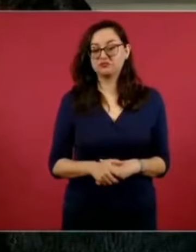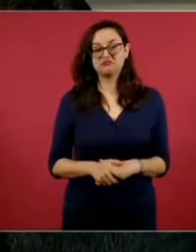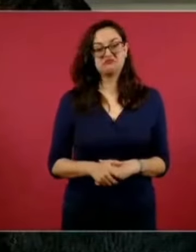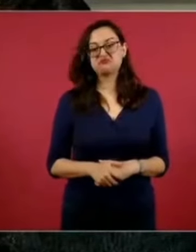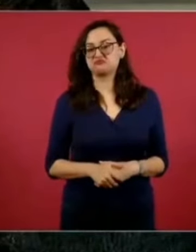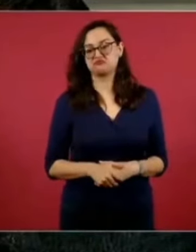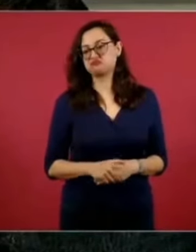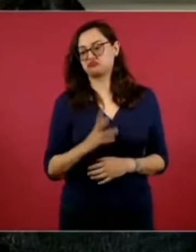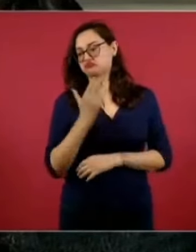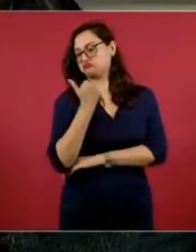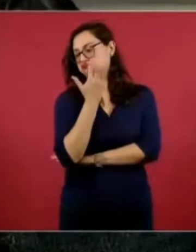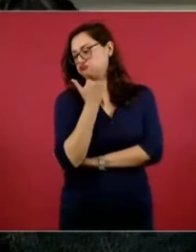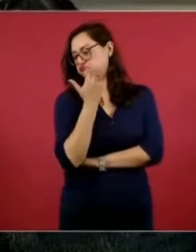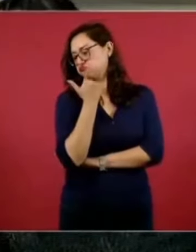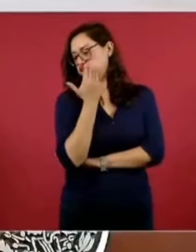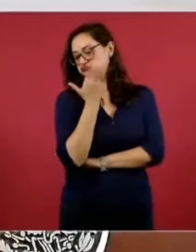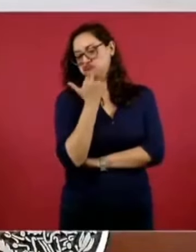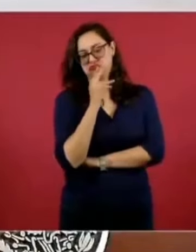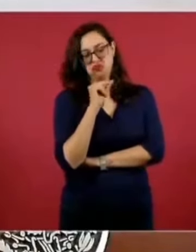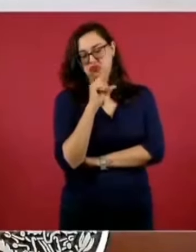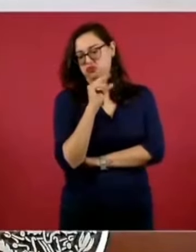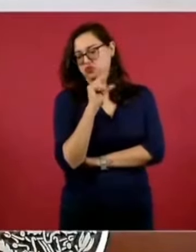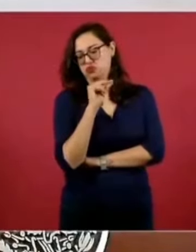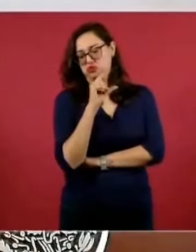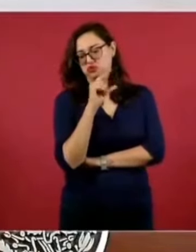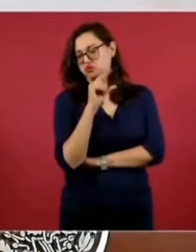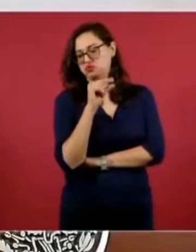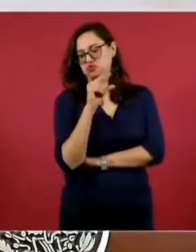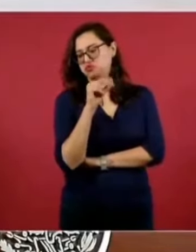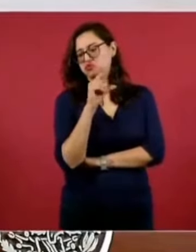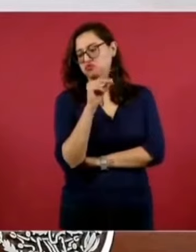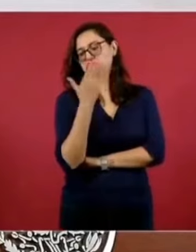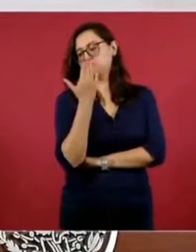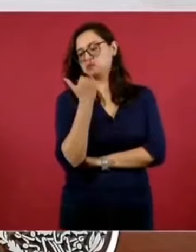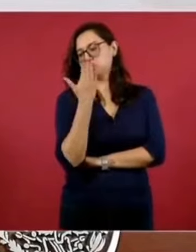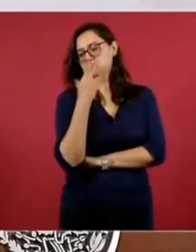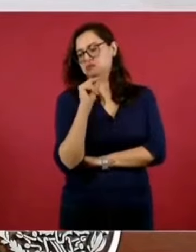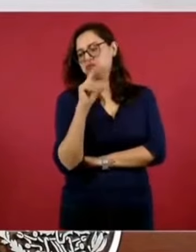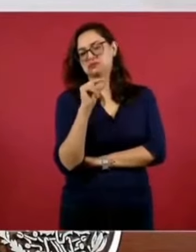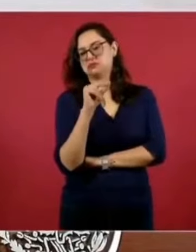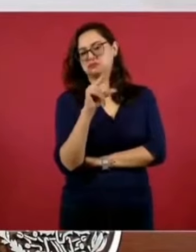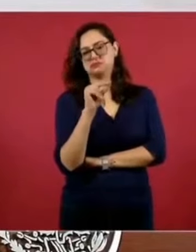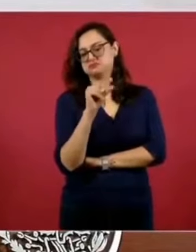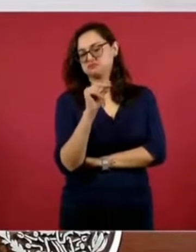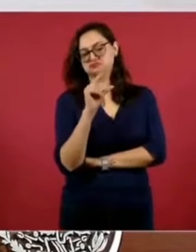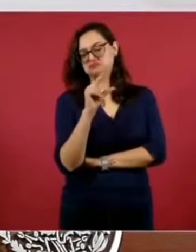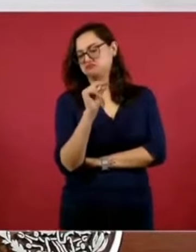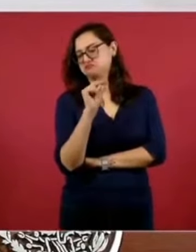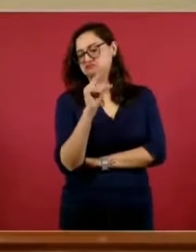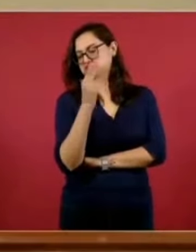hay no hay no hay no hay no